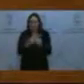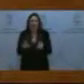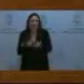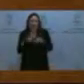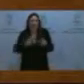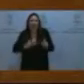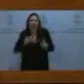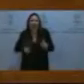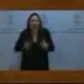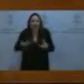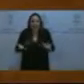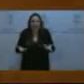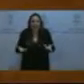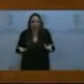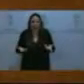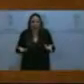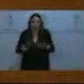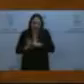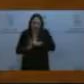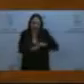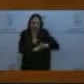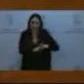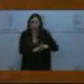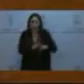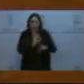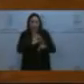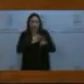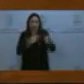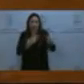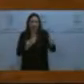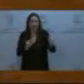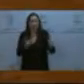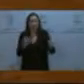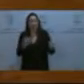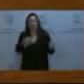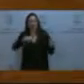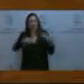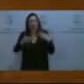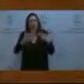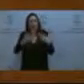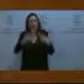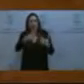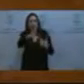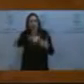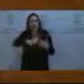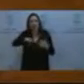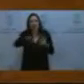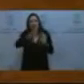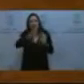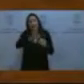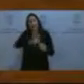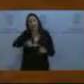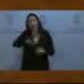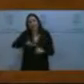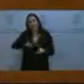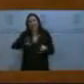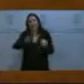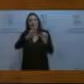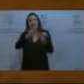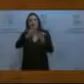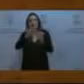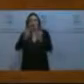turno. Señorías, ya para terminar, hemos hablado de 39 entidades y de sus